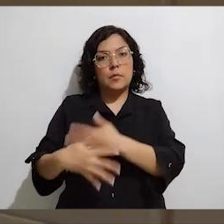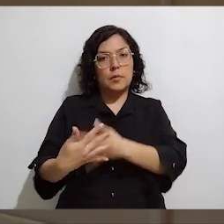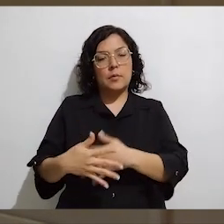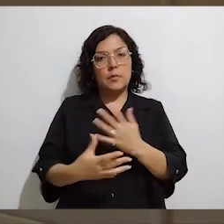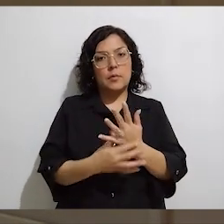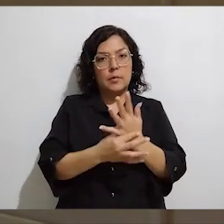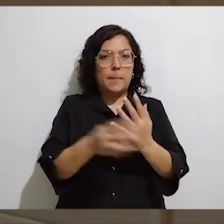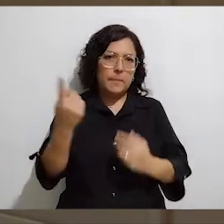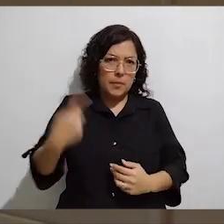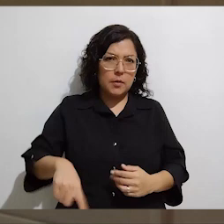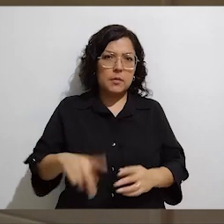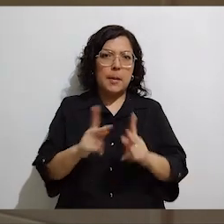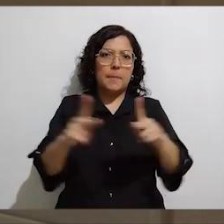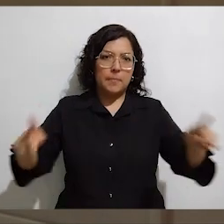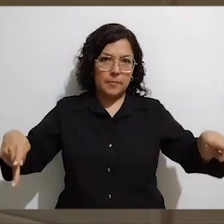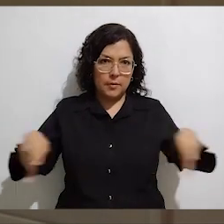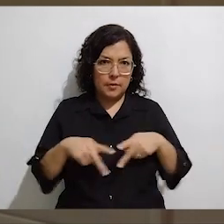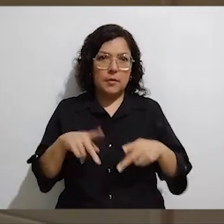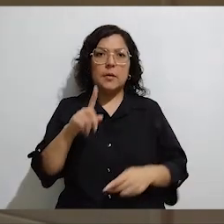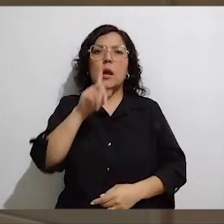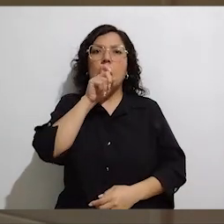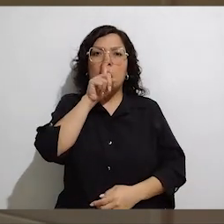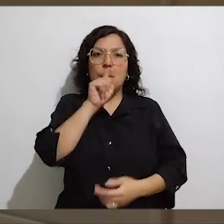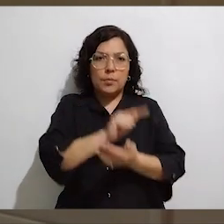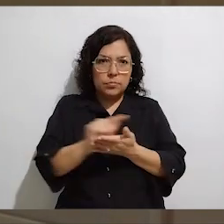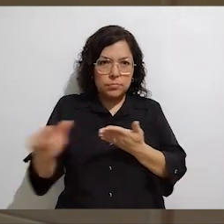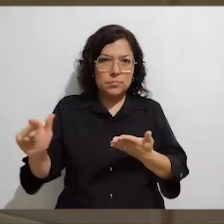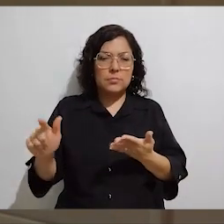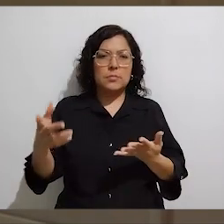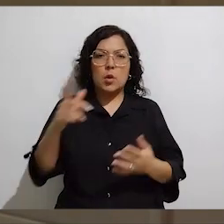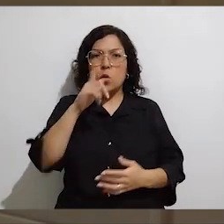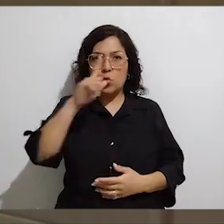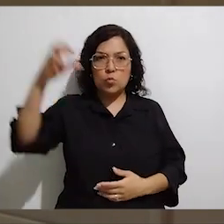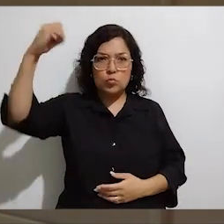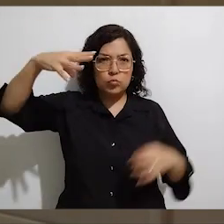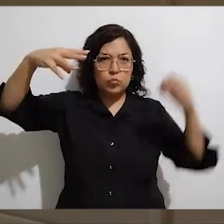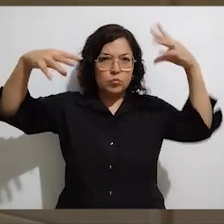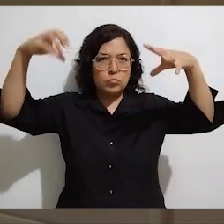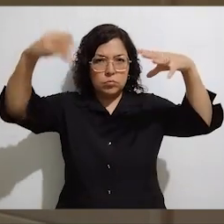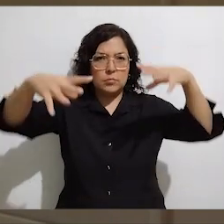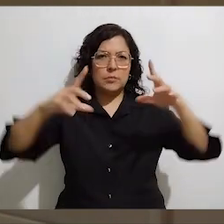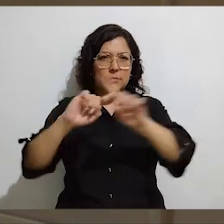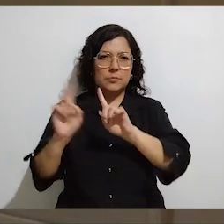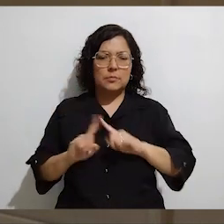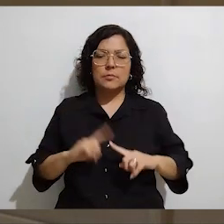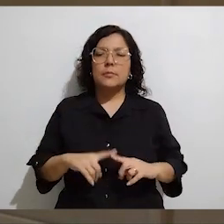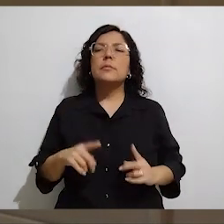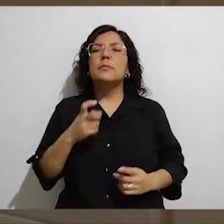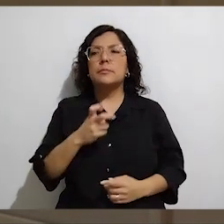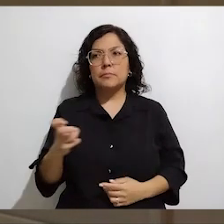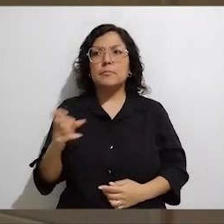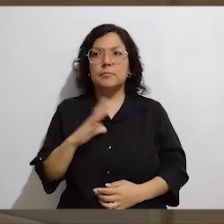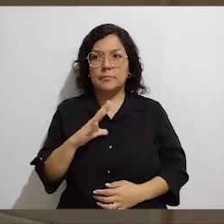el alumbrado público, servicio de agua potable, y todos estos servicios en un momento determinado, la